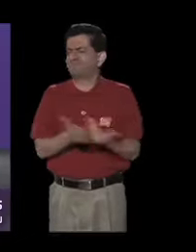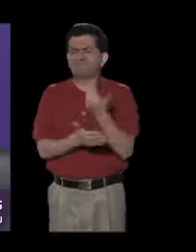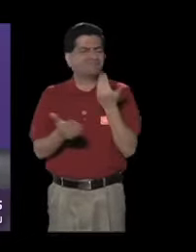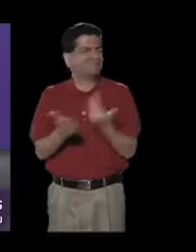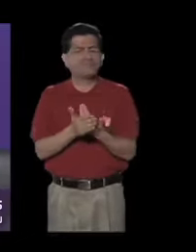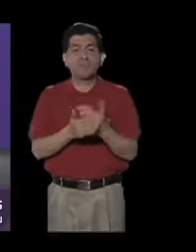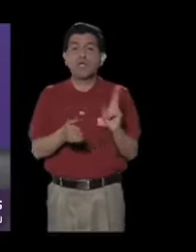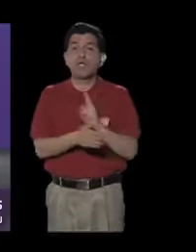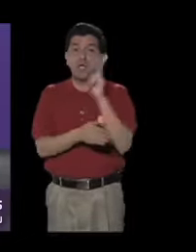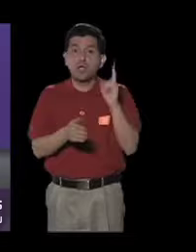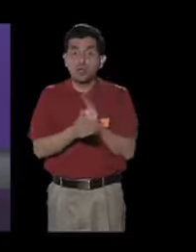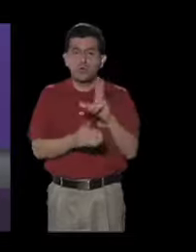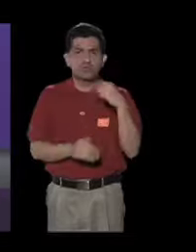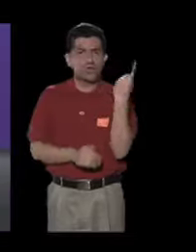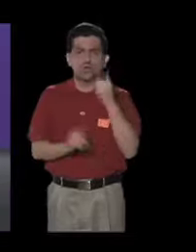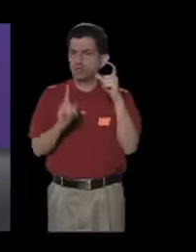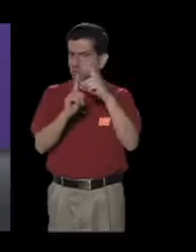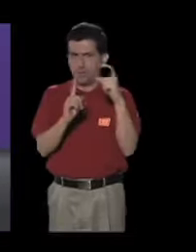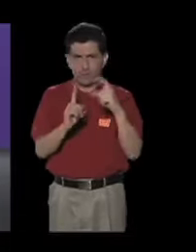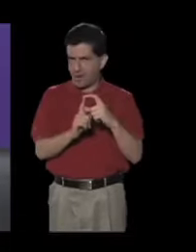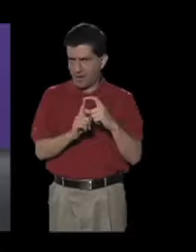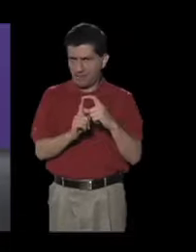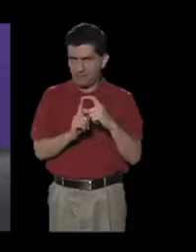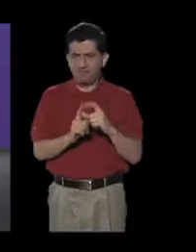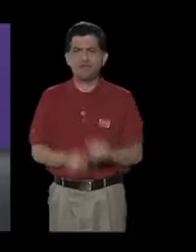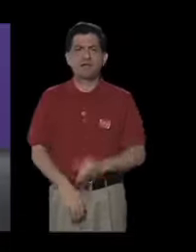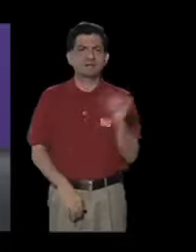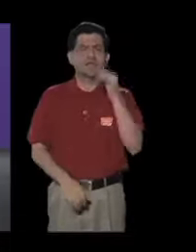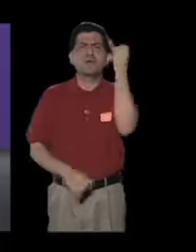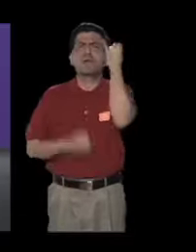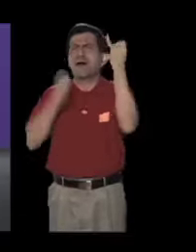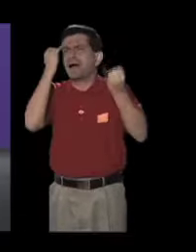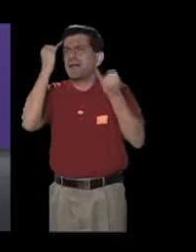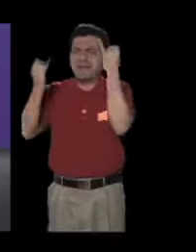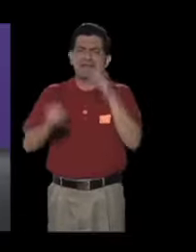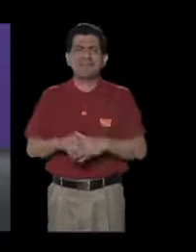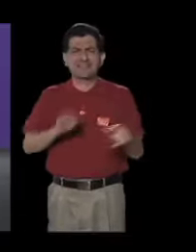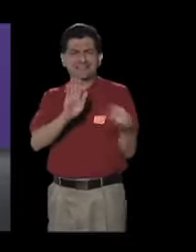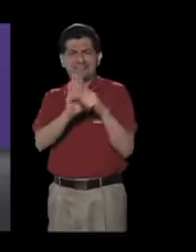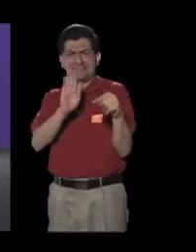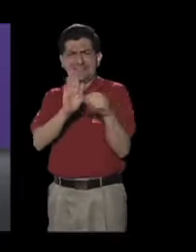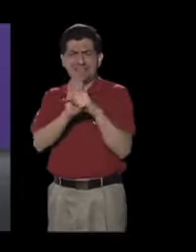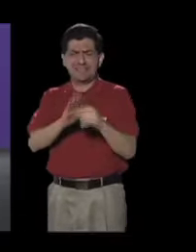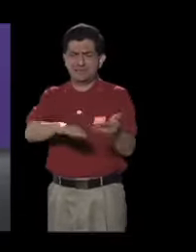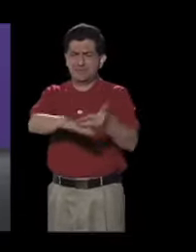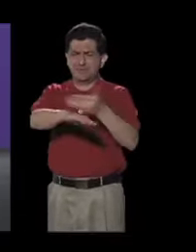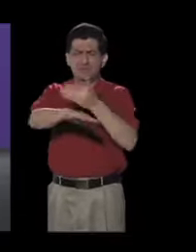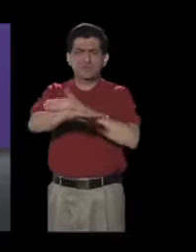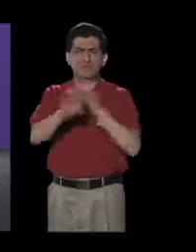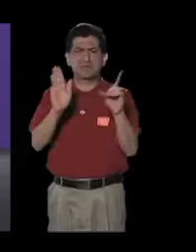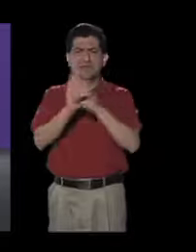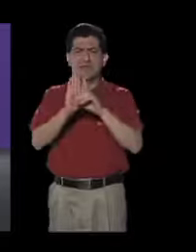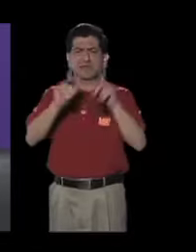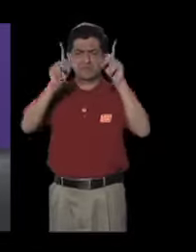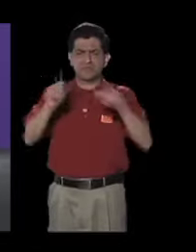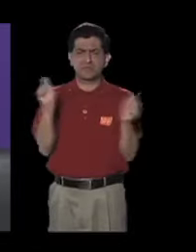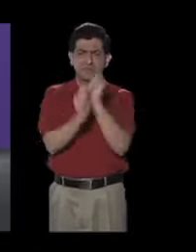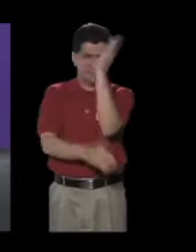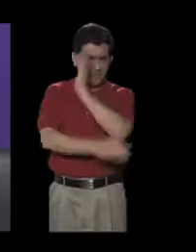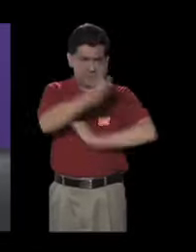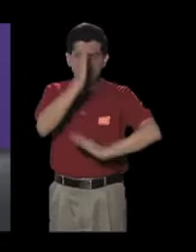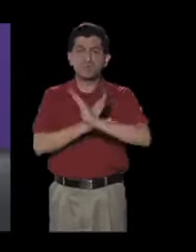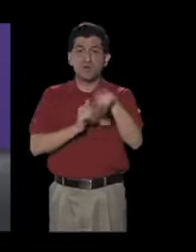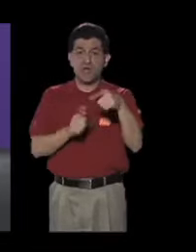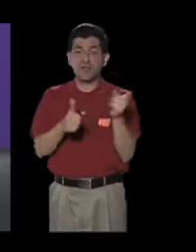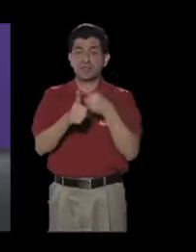todavía utiliza no solo terminología, sino conceptos que son nocivos, digamos, para el avance de los derechos de las personas con discapacidad, y eso es